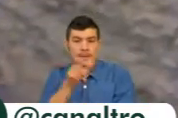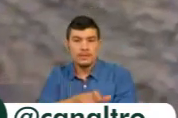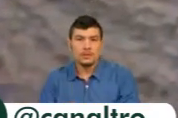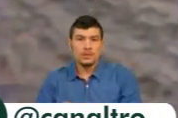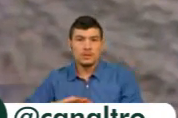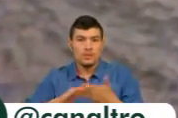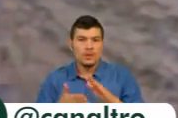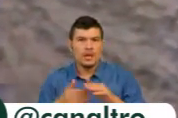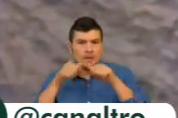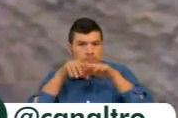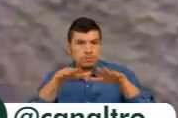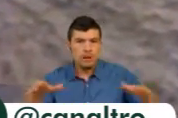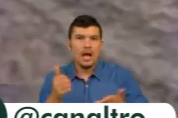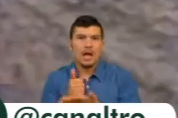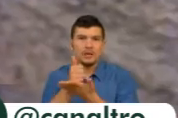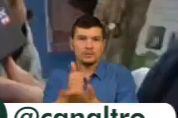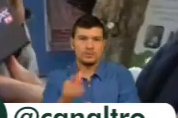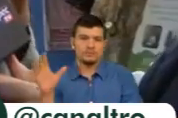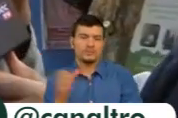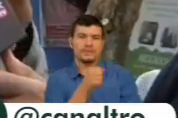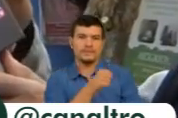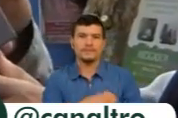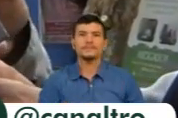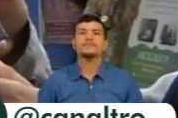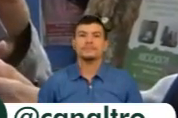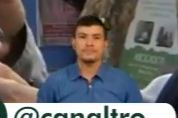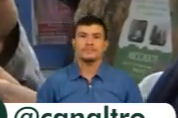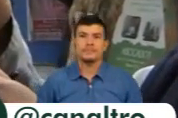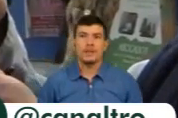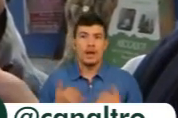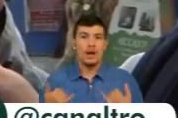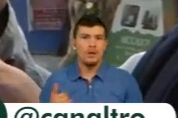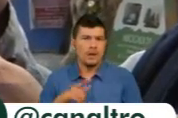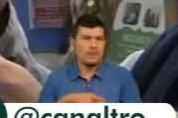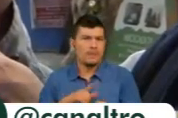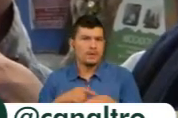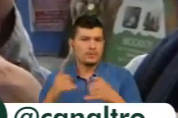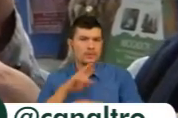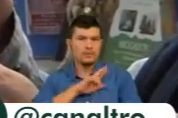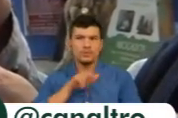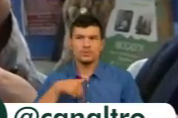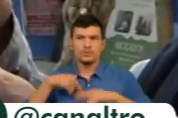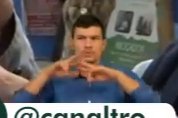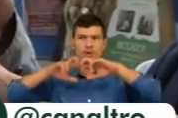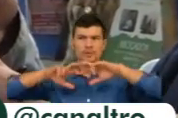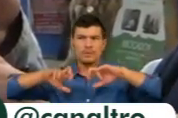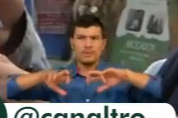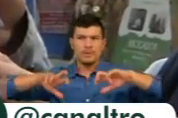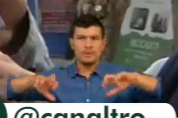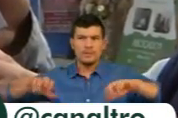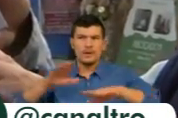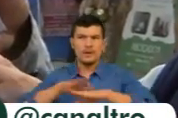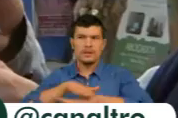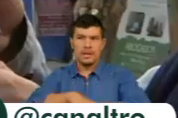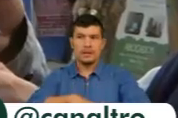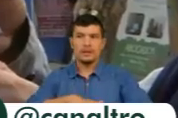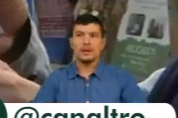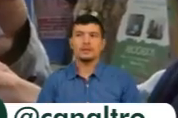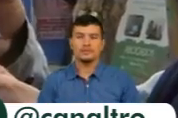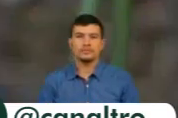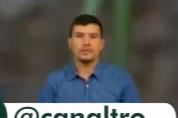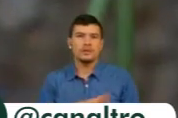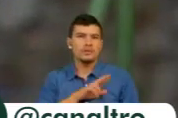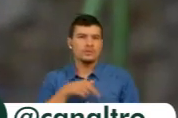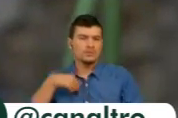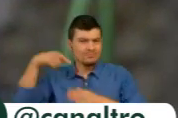para recepcionar información oportuna. En este momento estamos en investigación del caso para dar